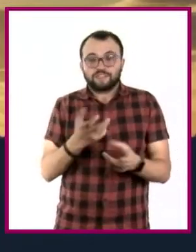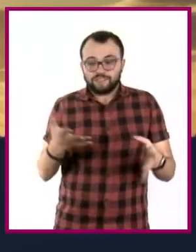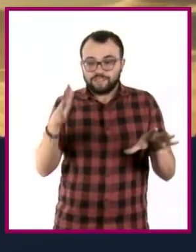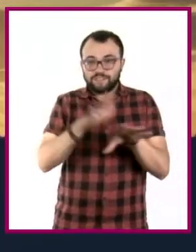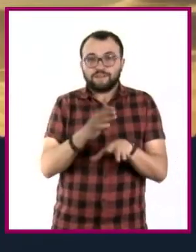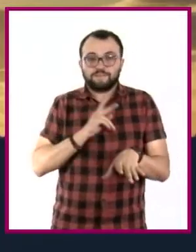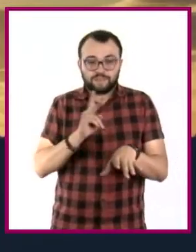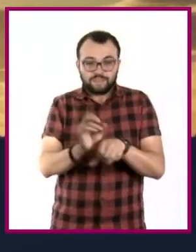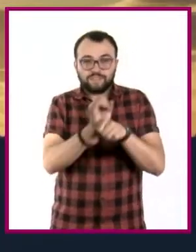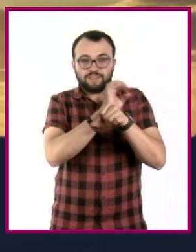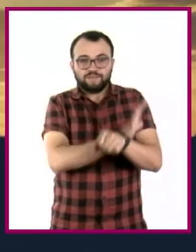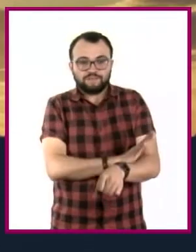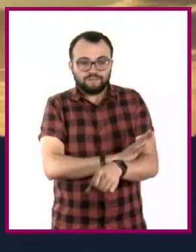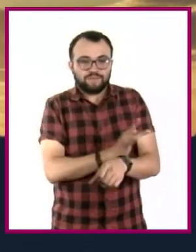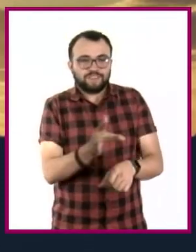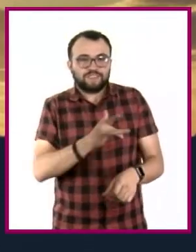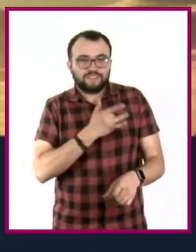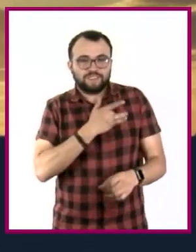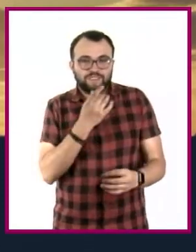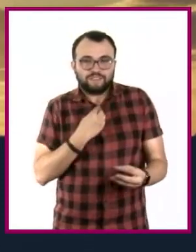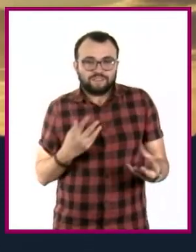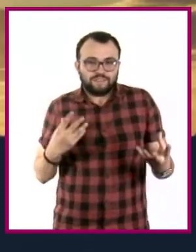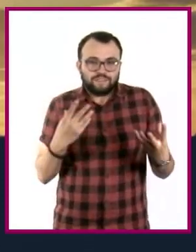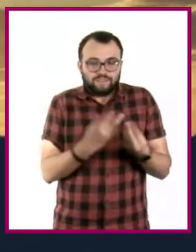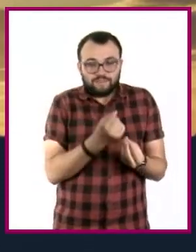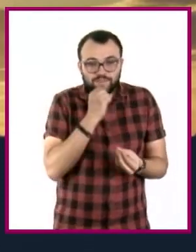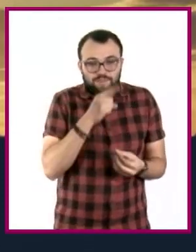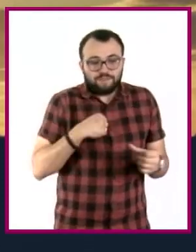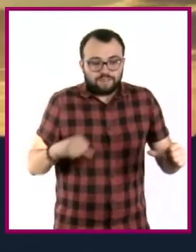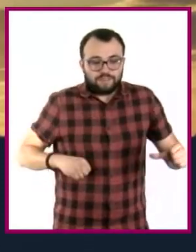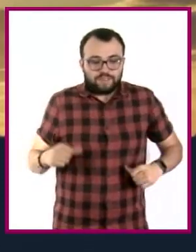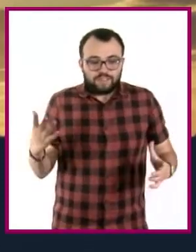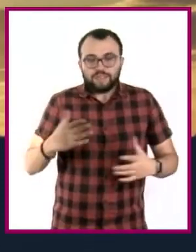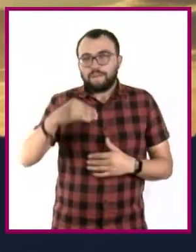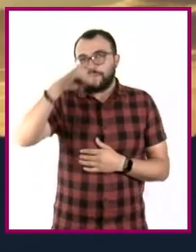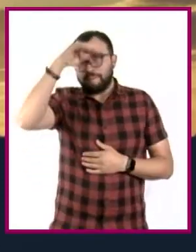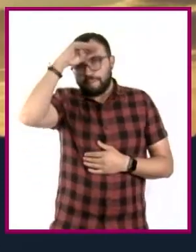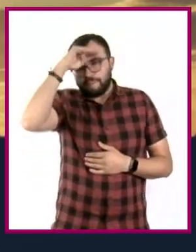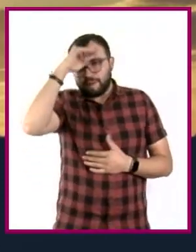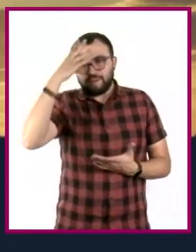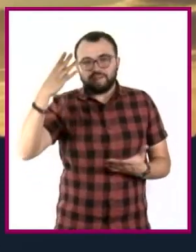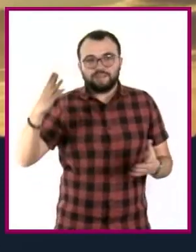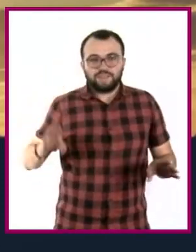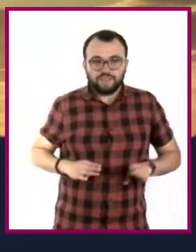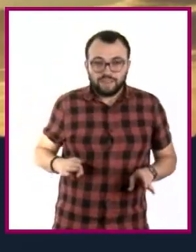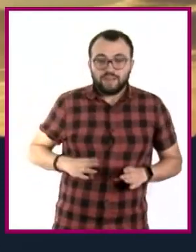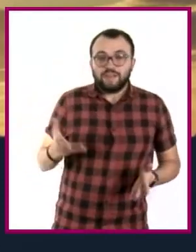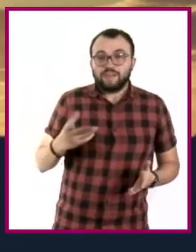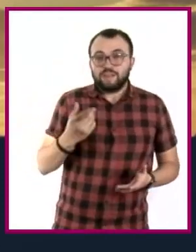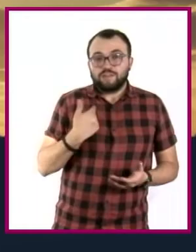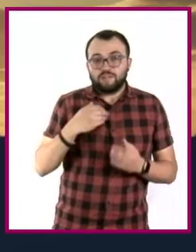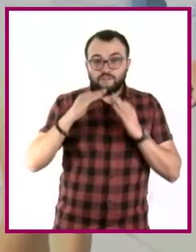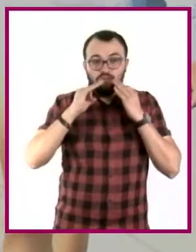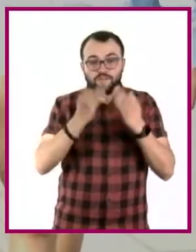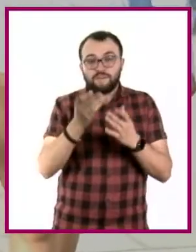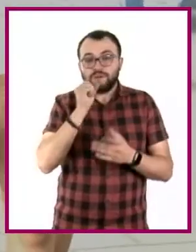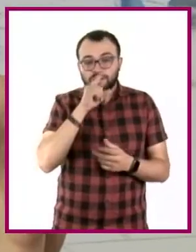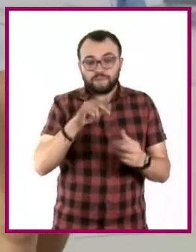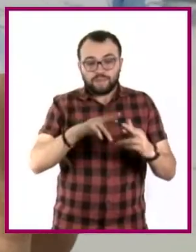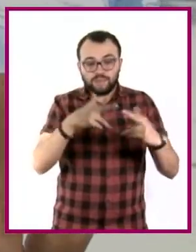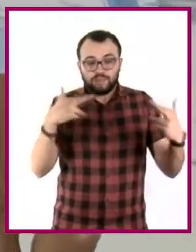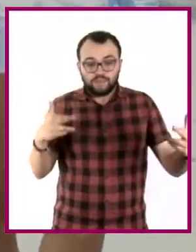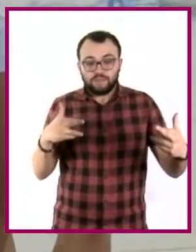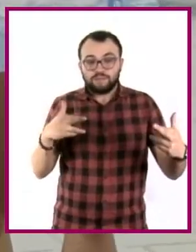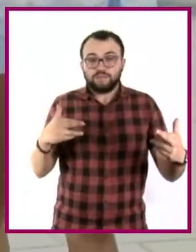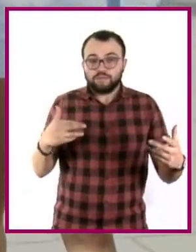de ánimo y sentimientos que influyen en nuestros actos, pensamientos, conductas y formas de relacionarnos. Ambos